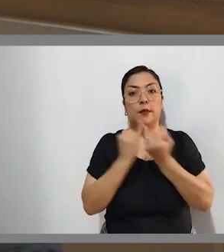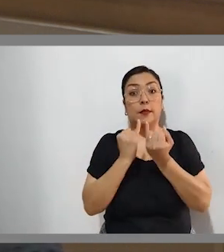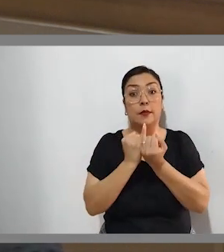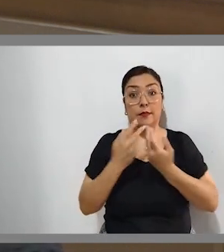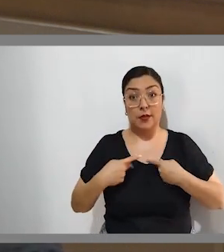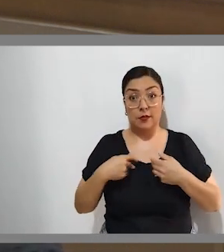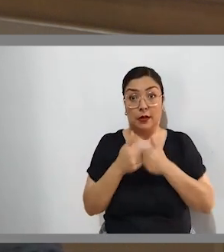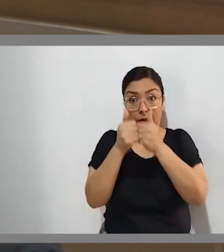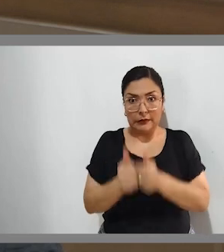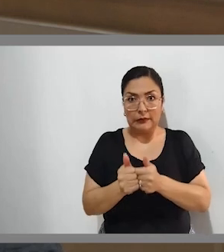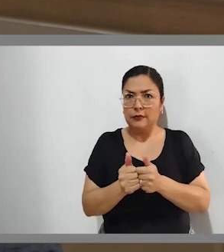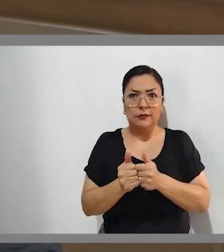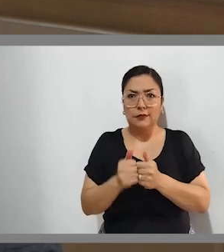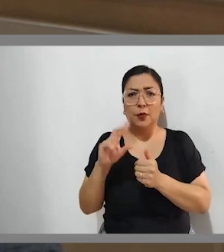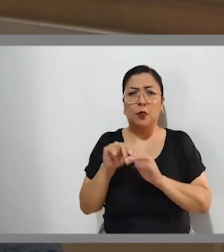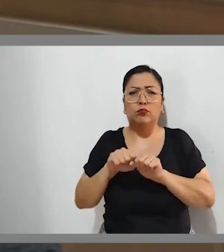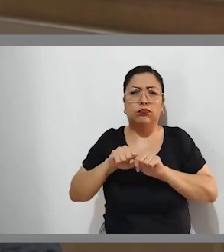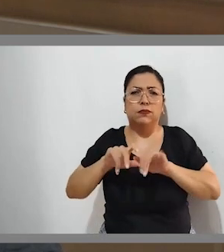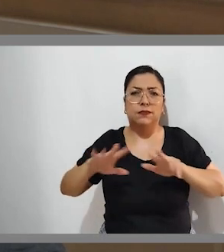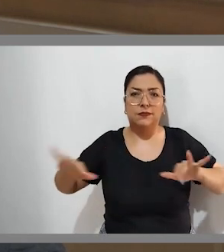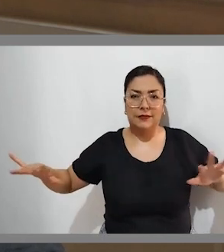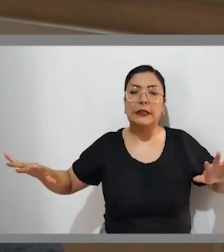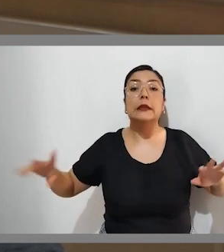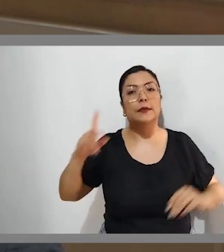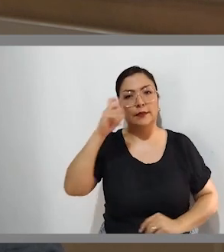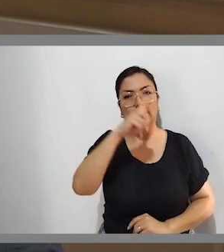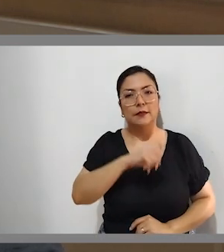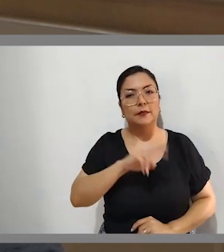de Zaragoza, es uno de los retos que se presentan proceso tras proceso.